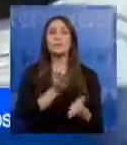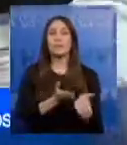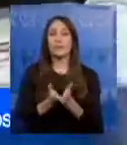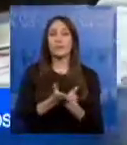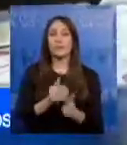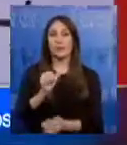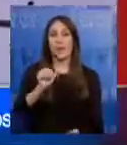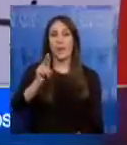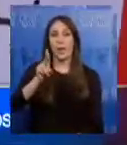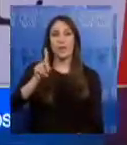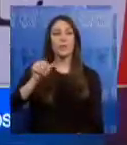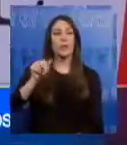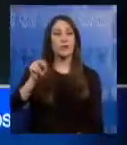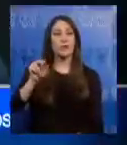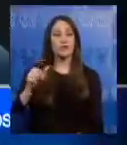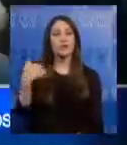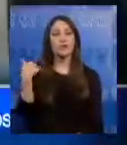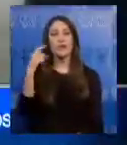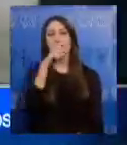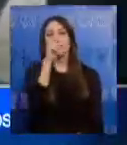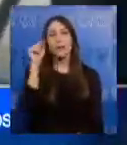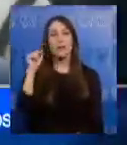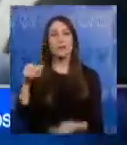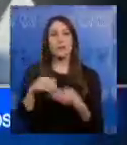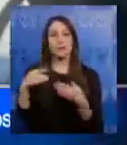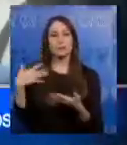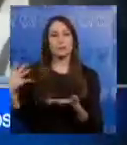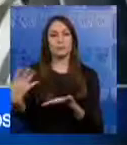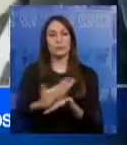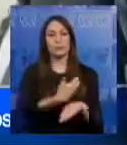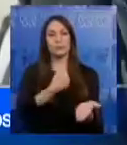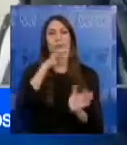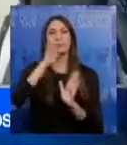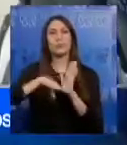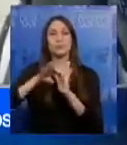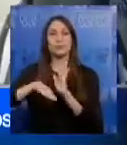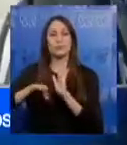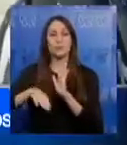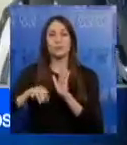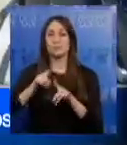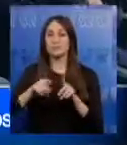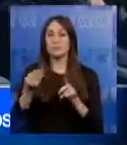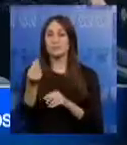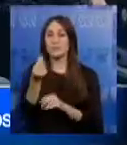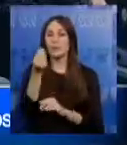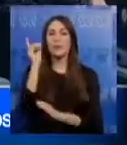Aduana esperaba recaudar 100.000 dólares por el proceso de subasta, ingreso que va